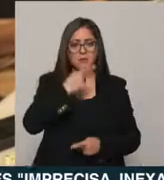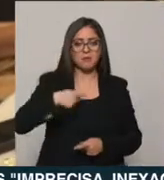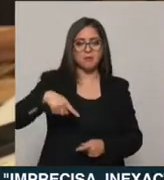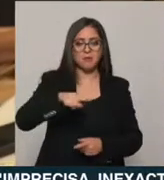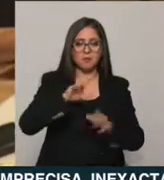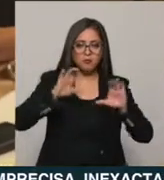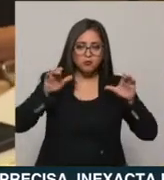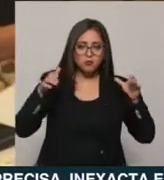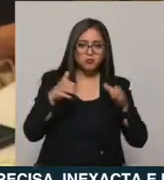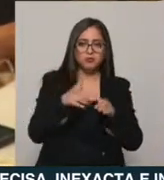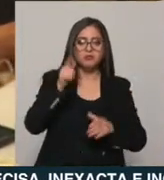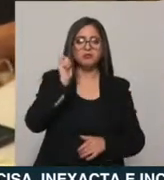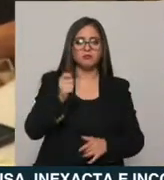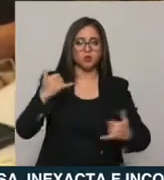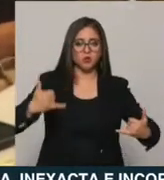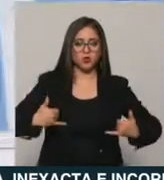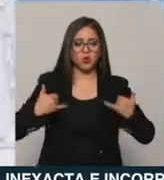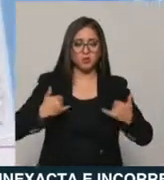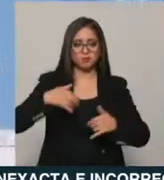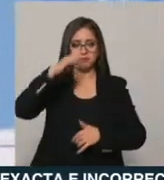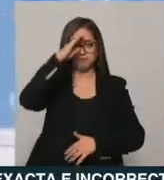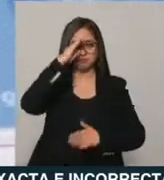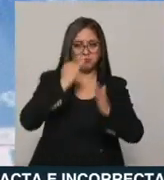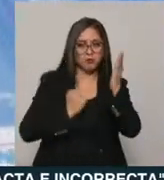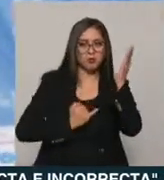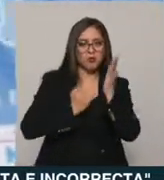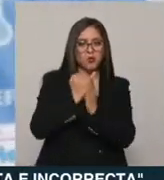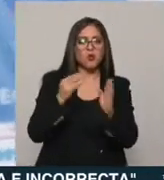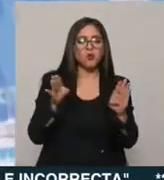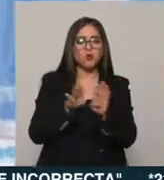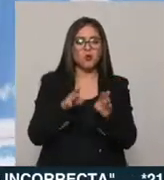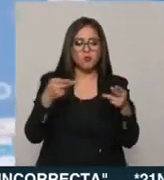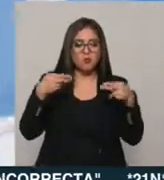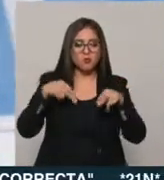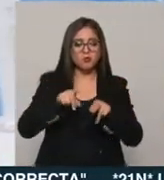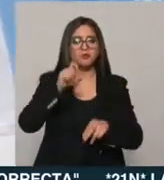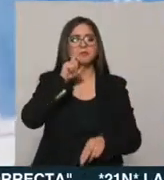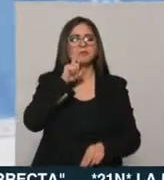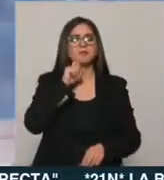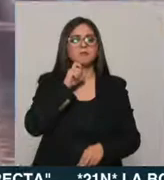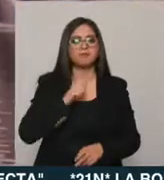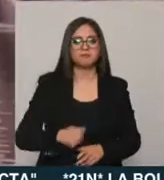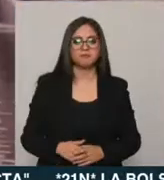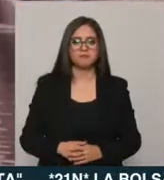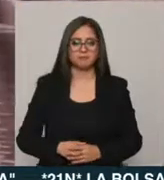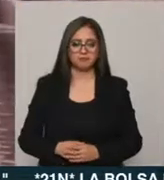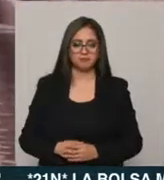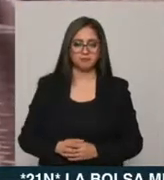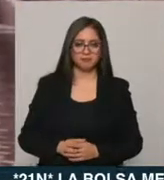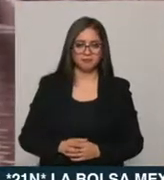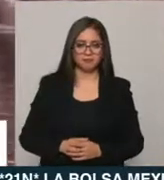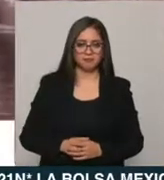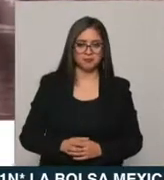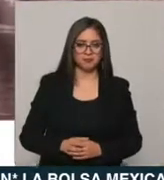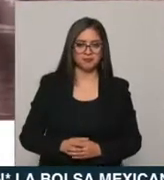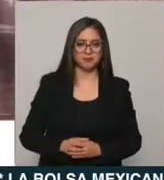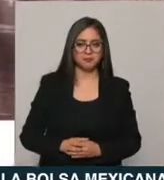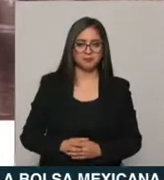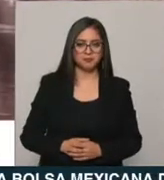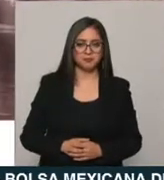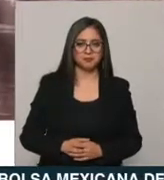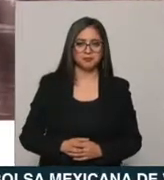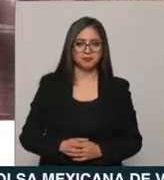necesarias para que los jóvenes tomen decisiones informadas sobre su sexualidad. El llamado es a